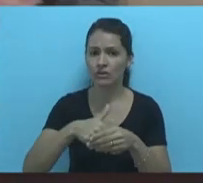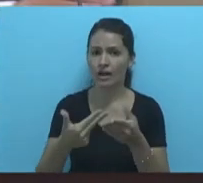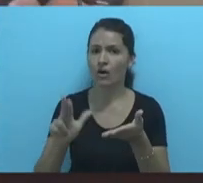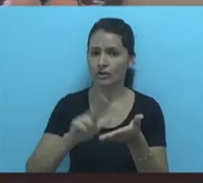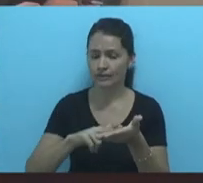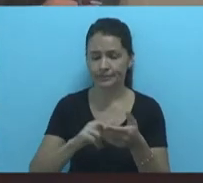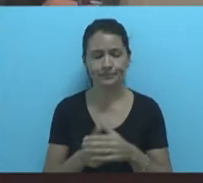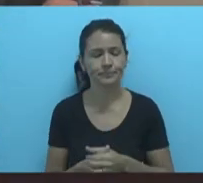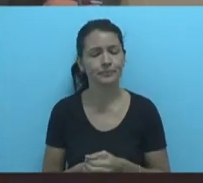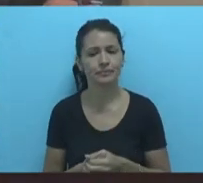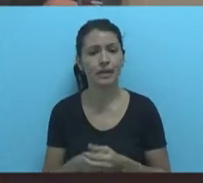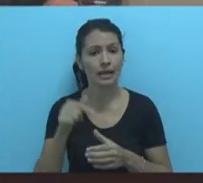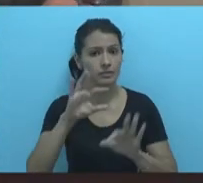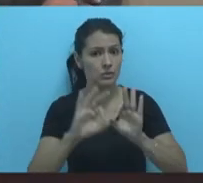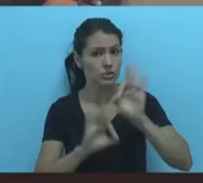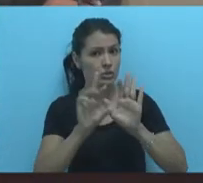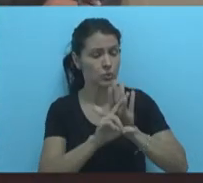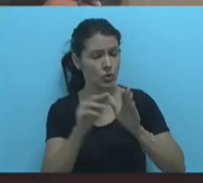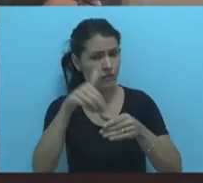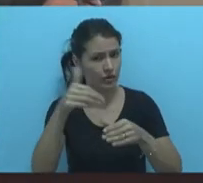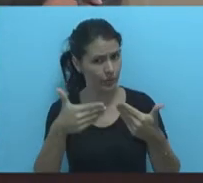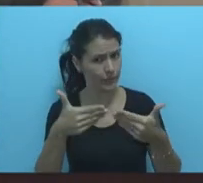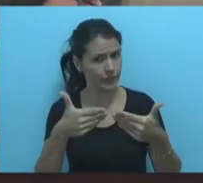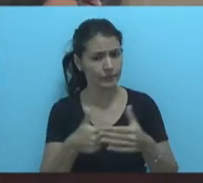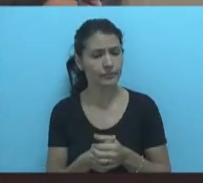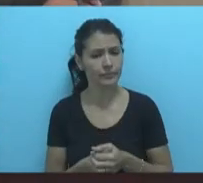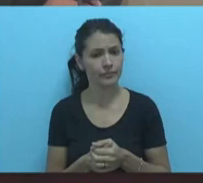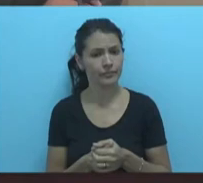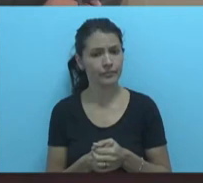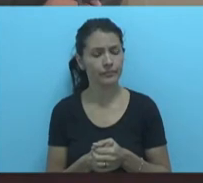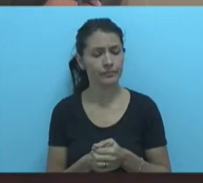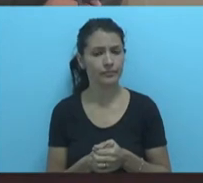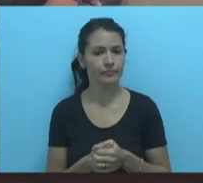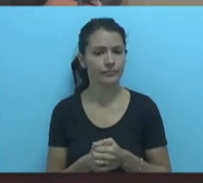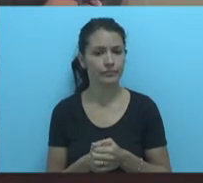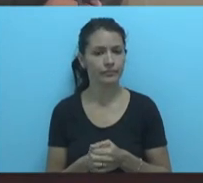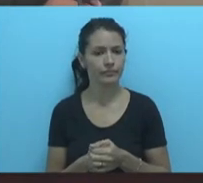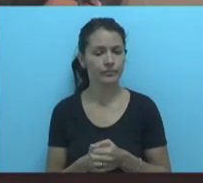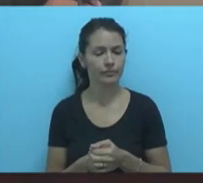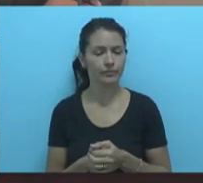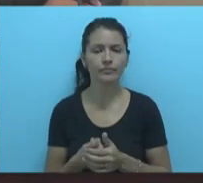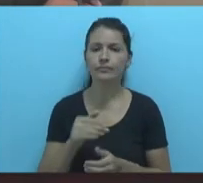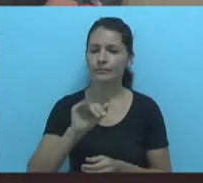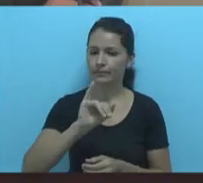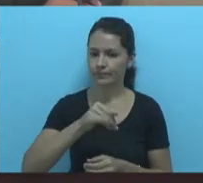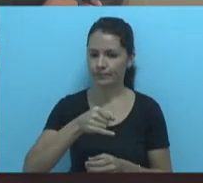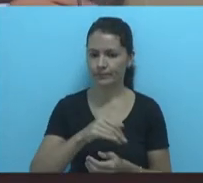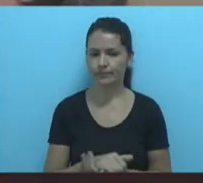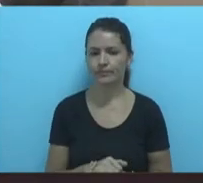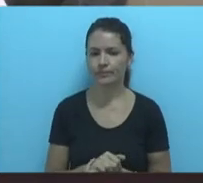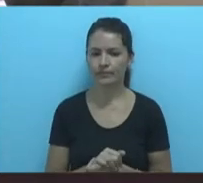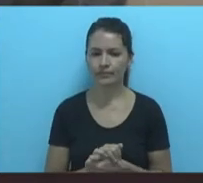A consideración el proyecto de resolución, el tratamiento sobre tabla del proyecto de resolución a votación